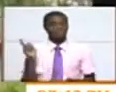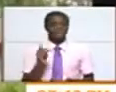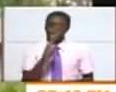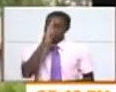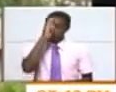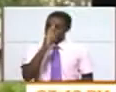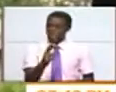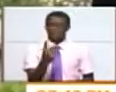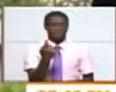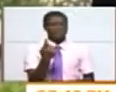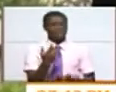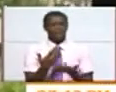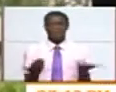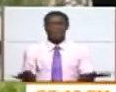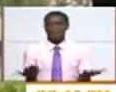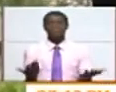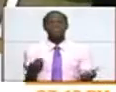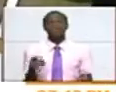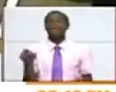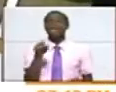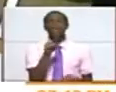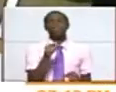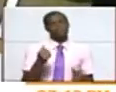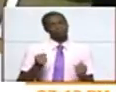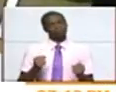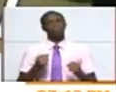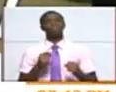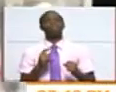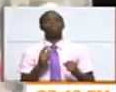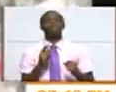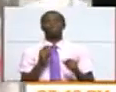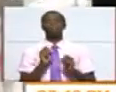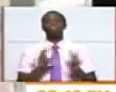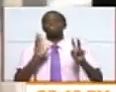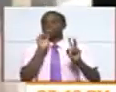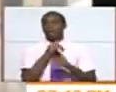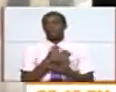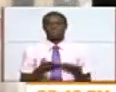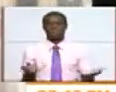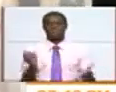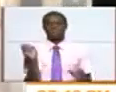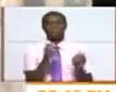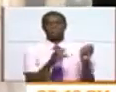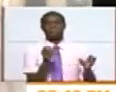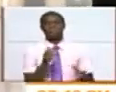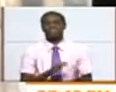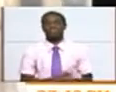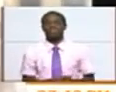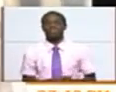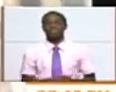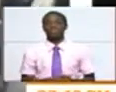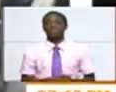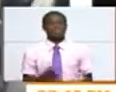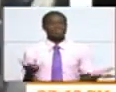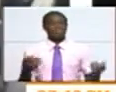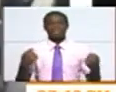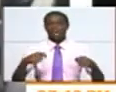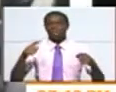Uno que no tienen valor. Ya se ha pasado más allá de la